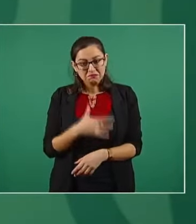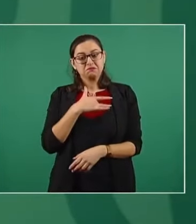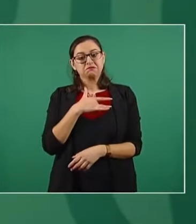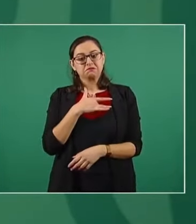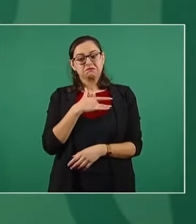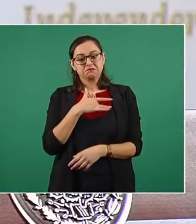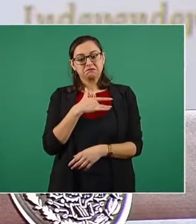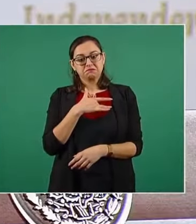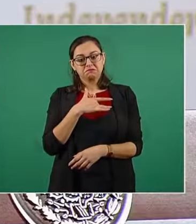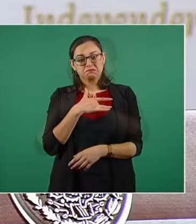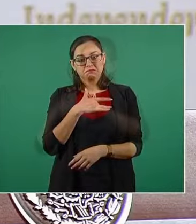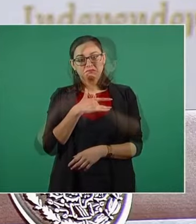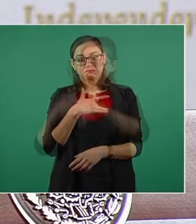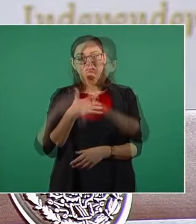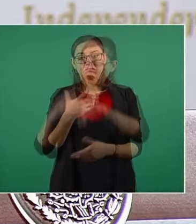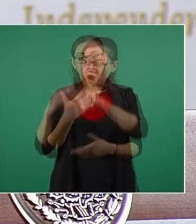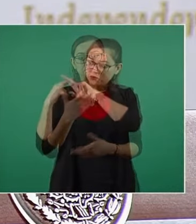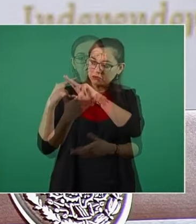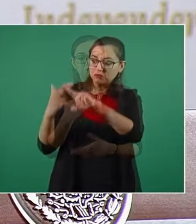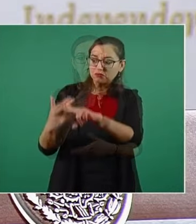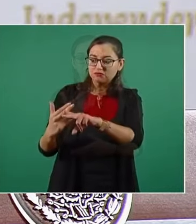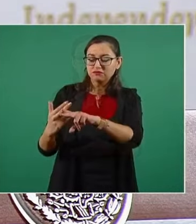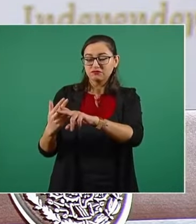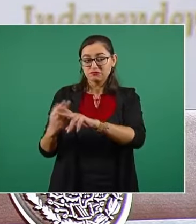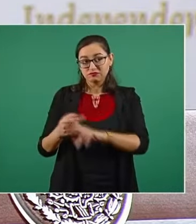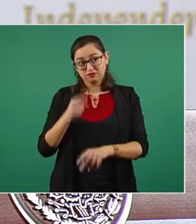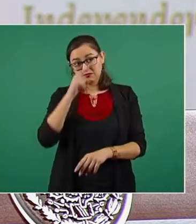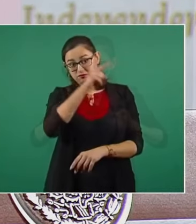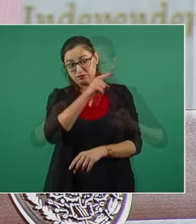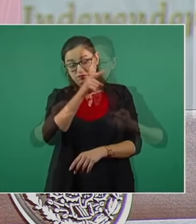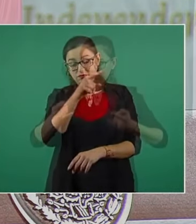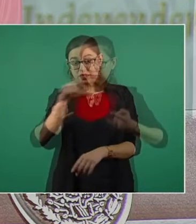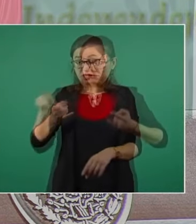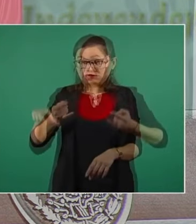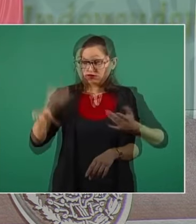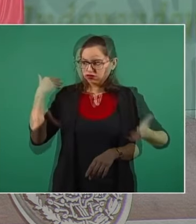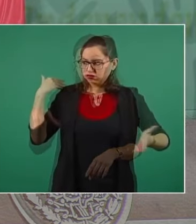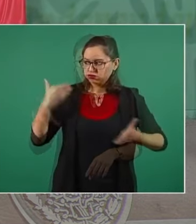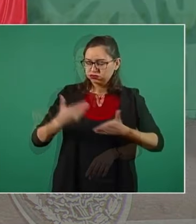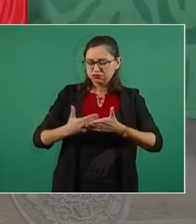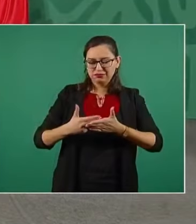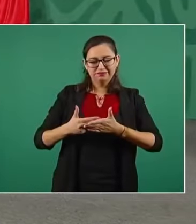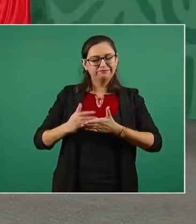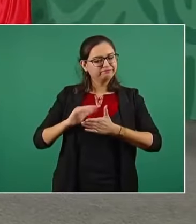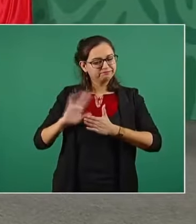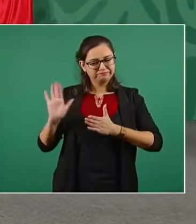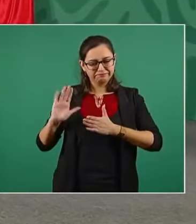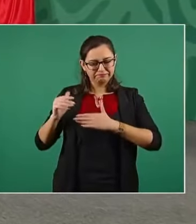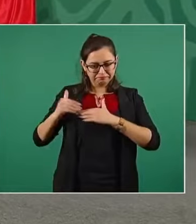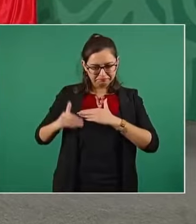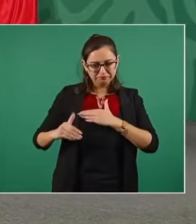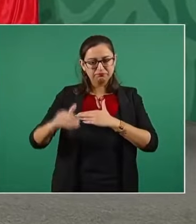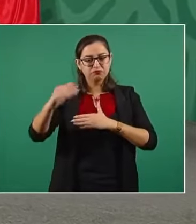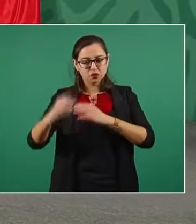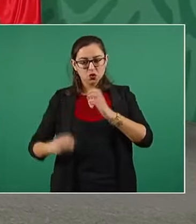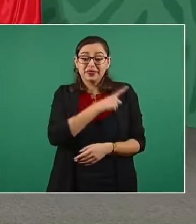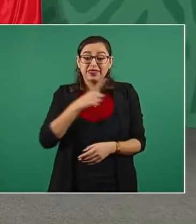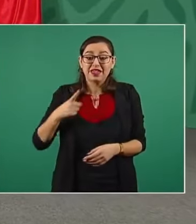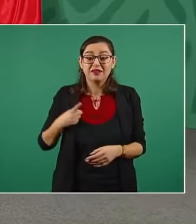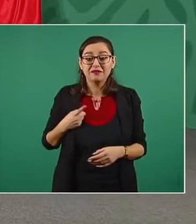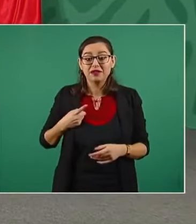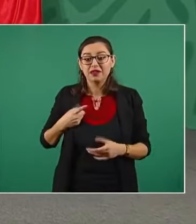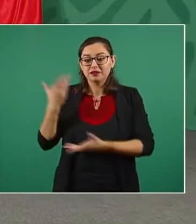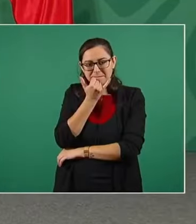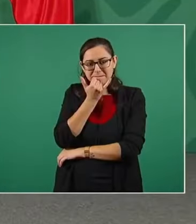que era importante que el gobierno de España, pues que se ofrecieran disculpas